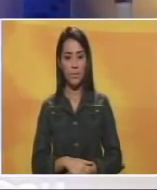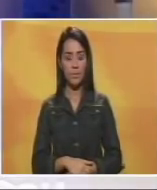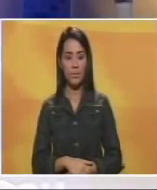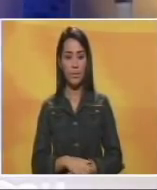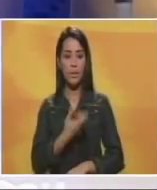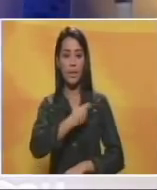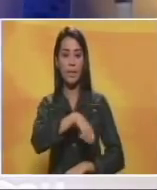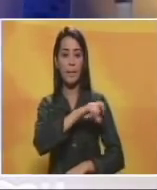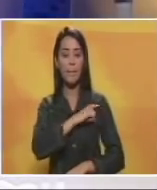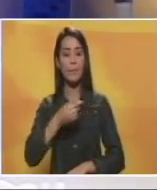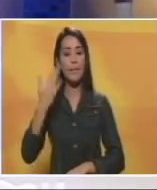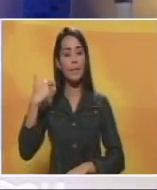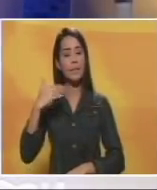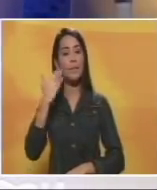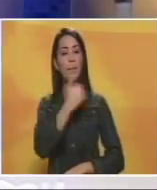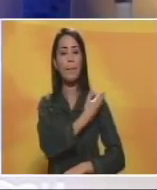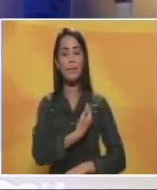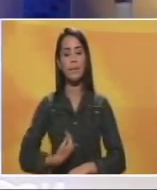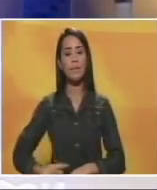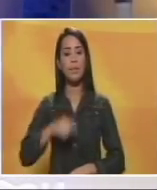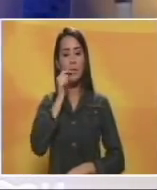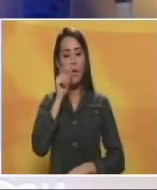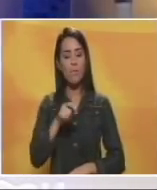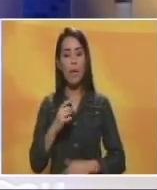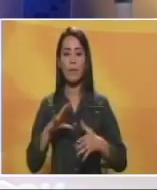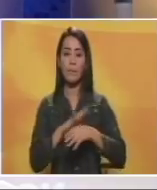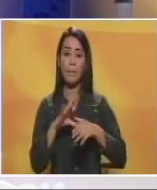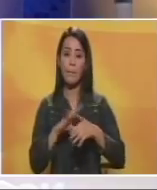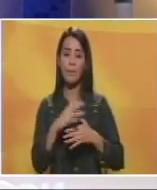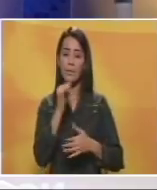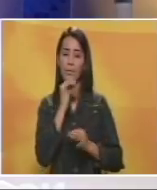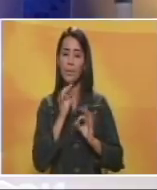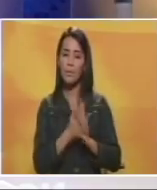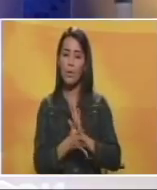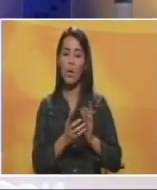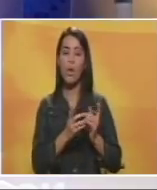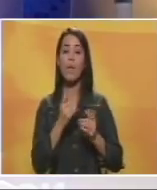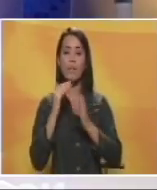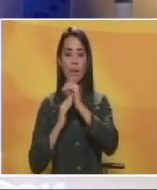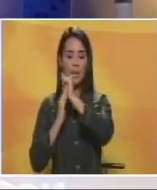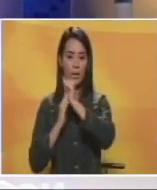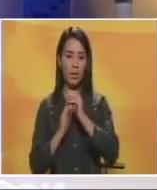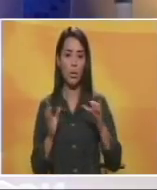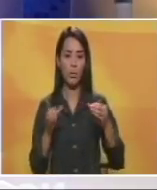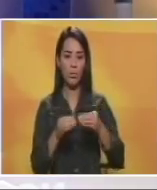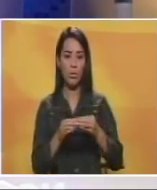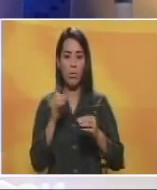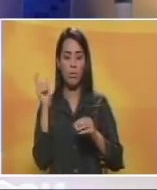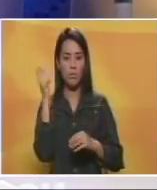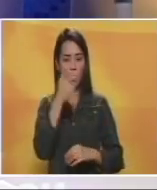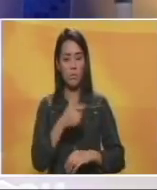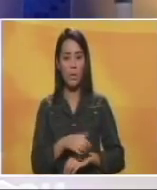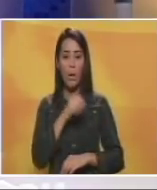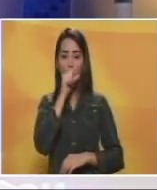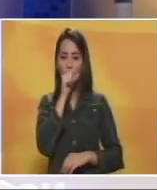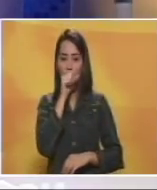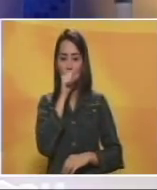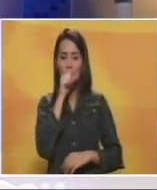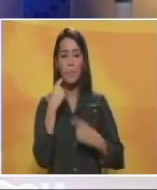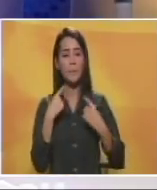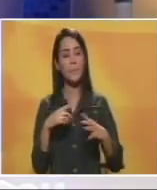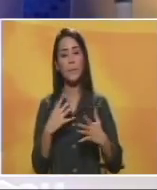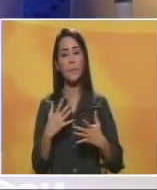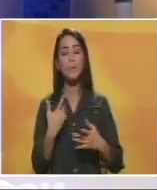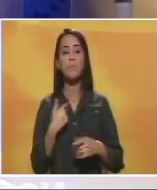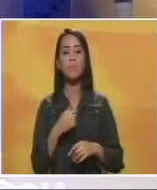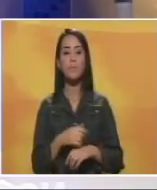En España, el expresidente del gobierno, Mariano Rajoy, anunció este martes su dimisión al liderazgo del Partido Popular y a su trayectoria política tras perder el mandato a